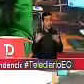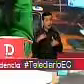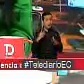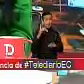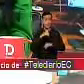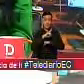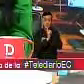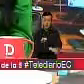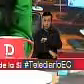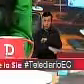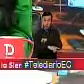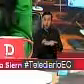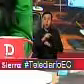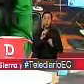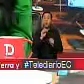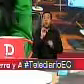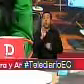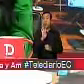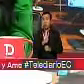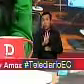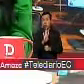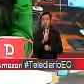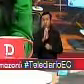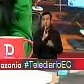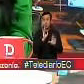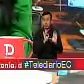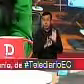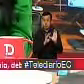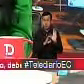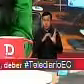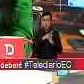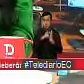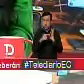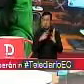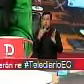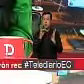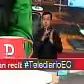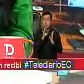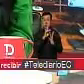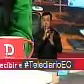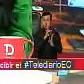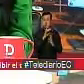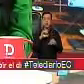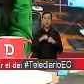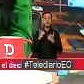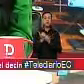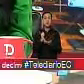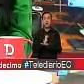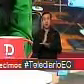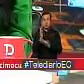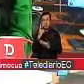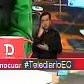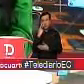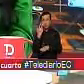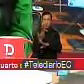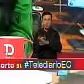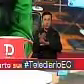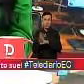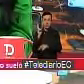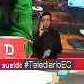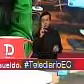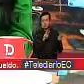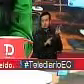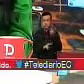clausuró y destituyó a los 4 de los 7 consejeros de Participación Ciudadana y la Asamblea Nacional analizarán las propuestas que